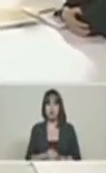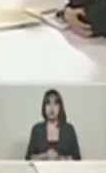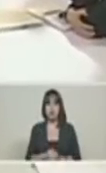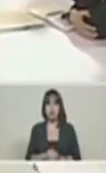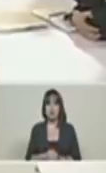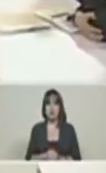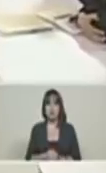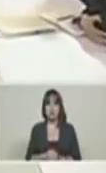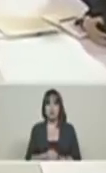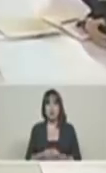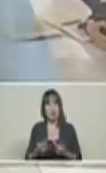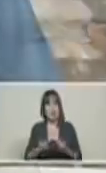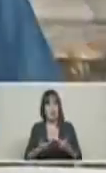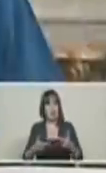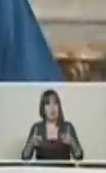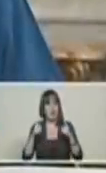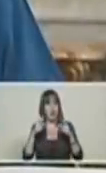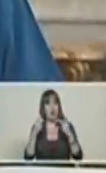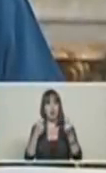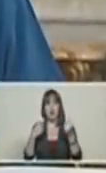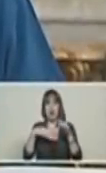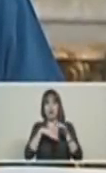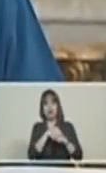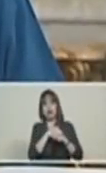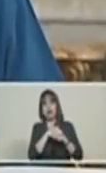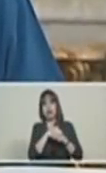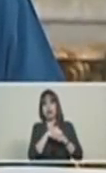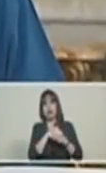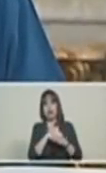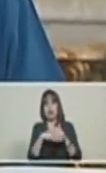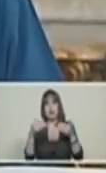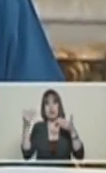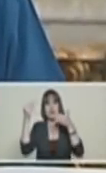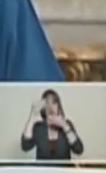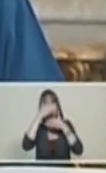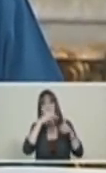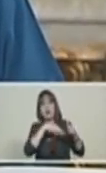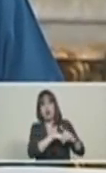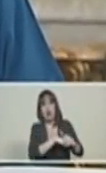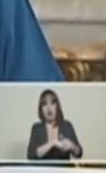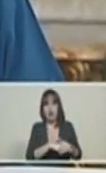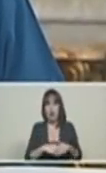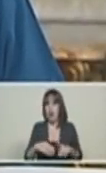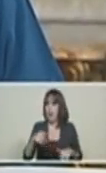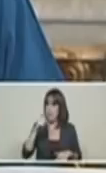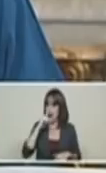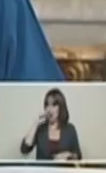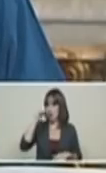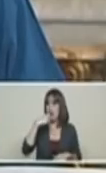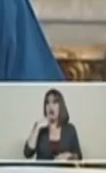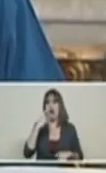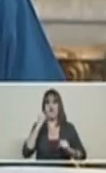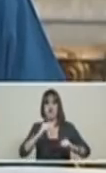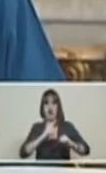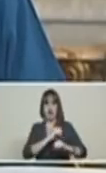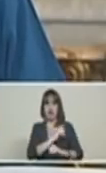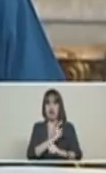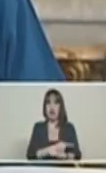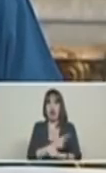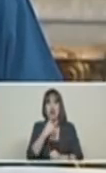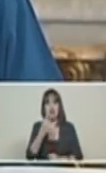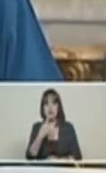le liberen el dinero secuestrado del pueblo. Así lo califico. No, que Maduro es duro a veces, no soy duro, lo que digo es la verdad.